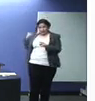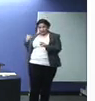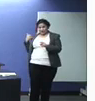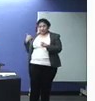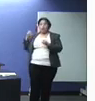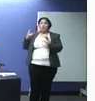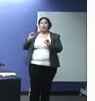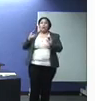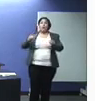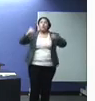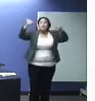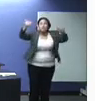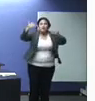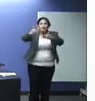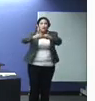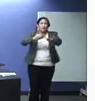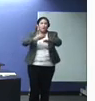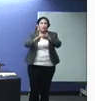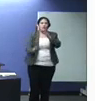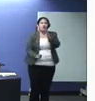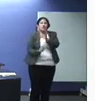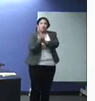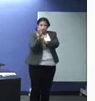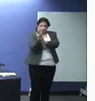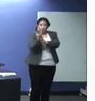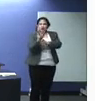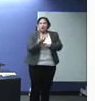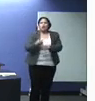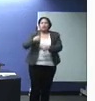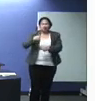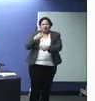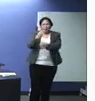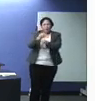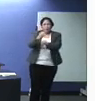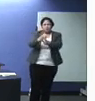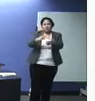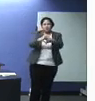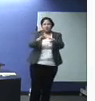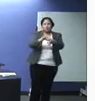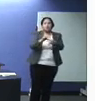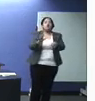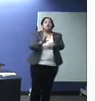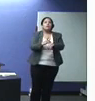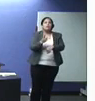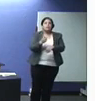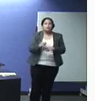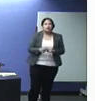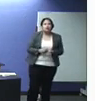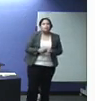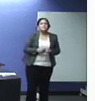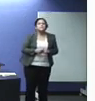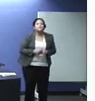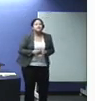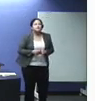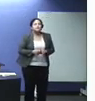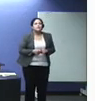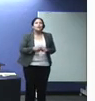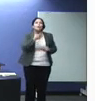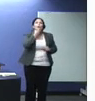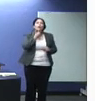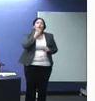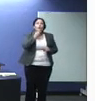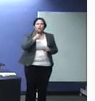y lo traigo a colación porque viendo el estudio de un sociólogo que es Shakespeare,